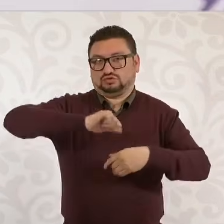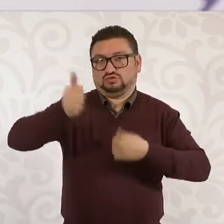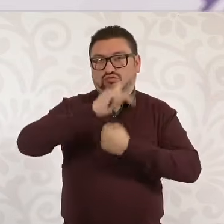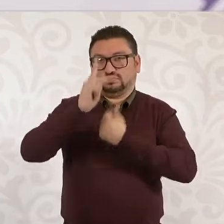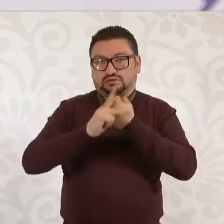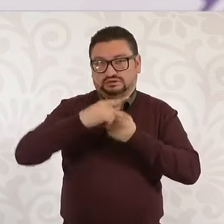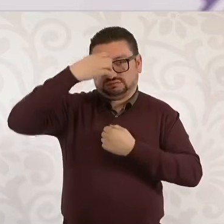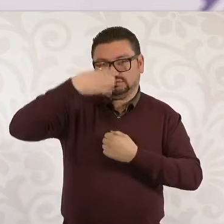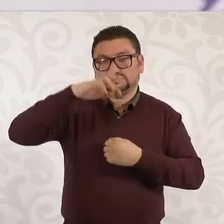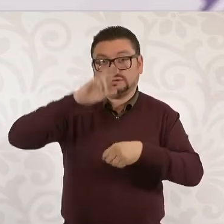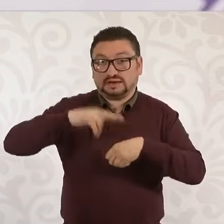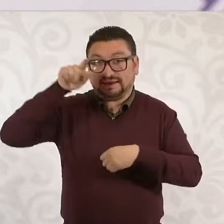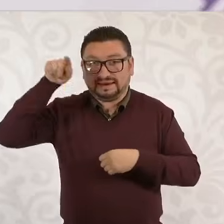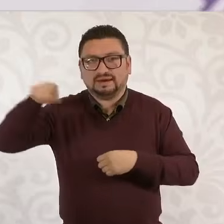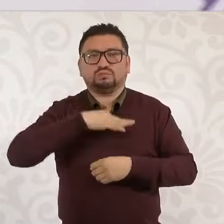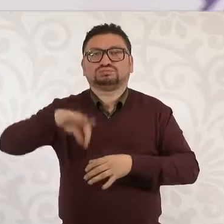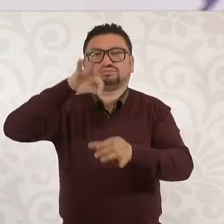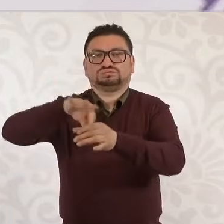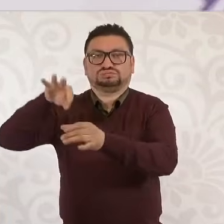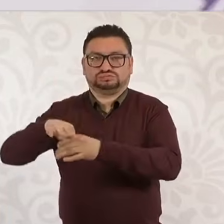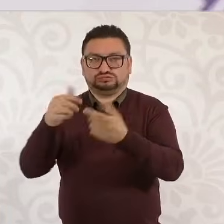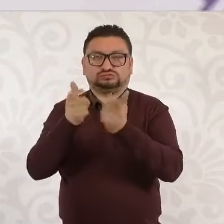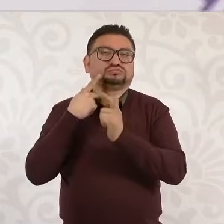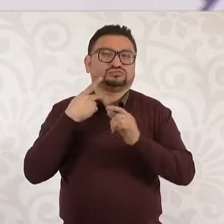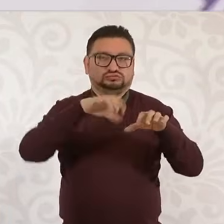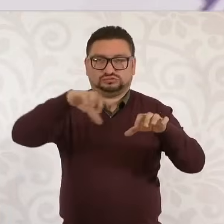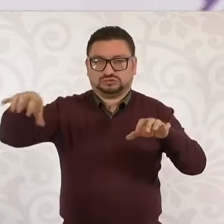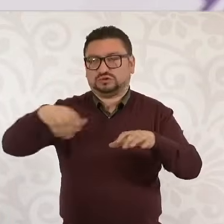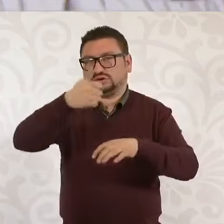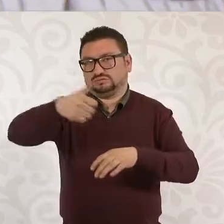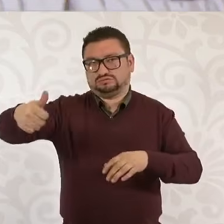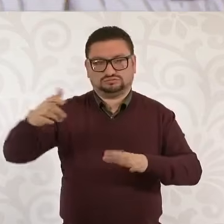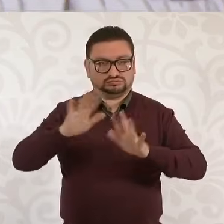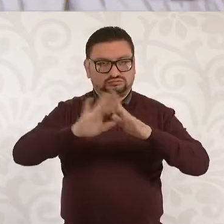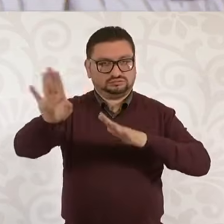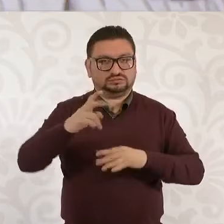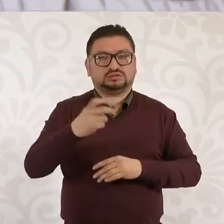tener sus propios representantes por partido político. Ya